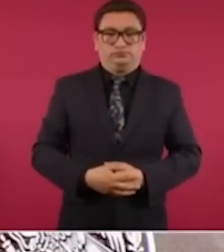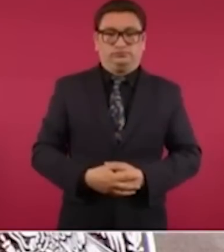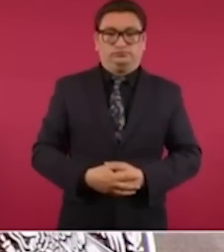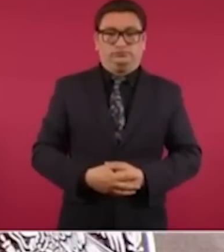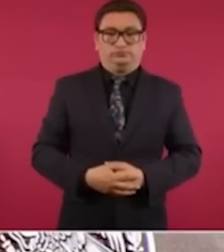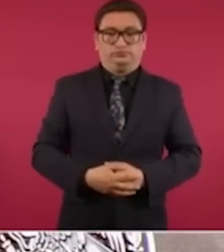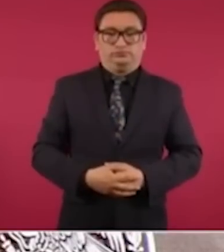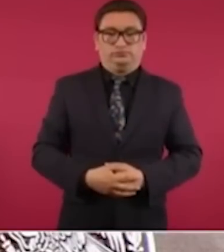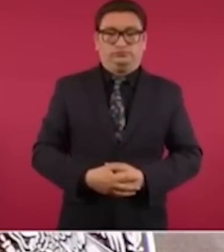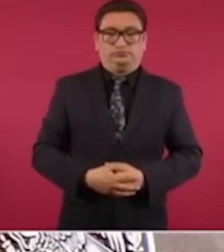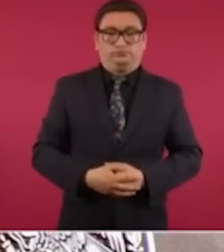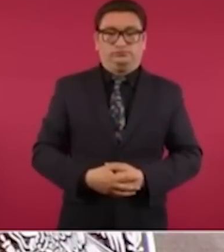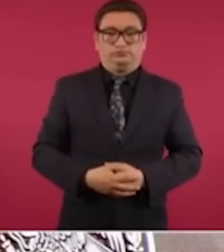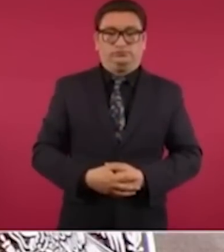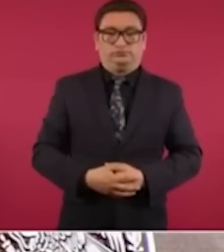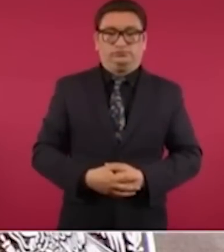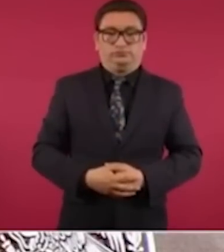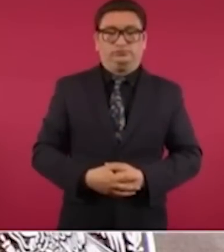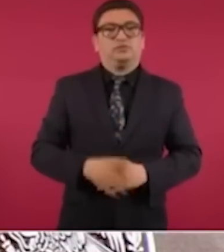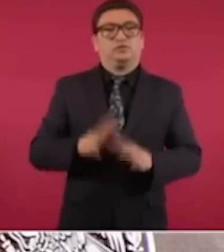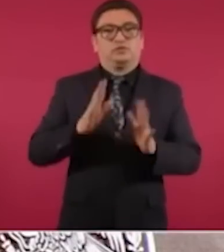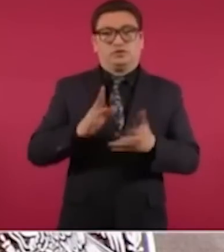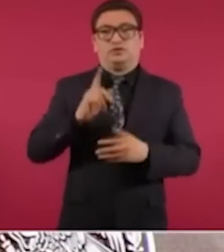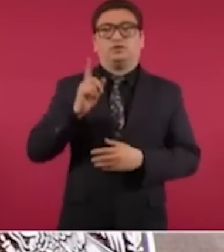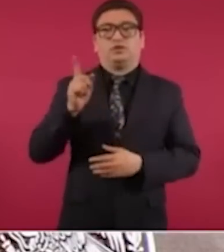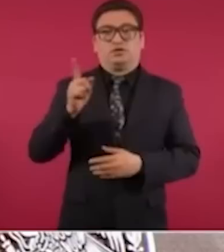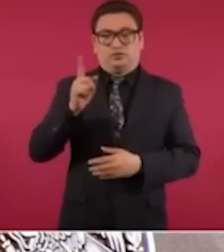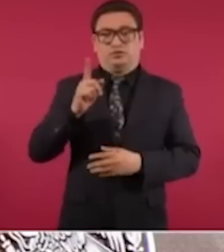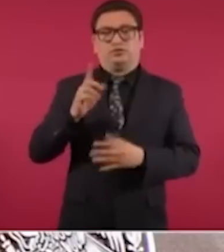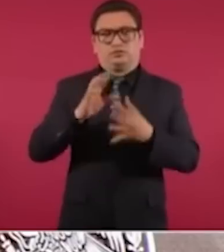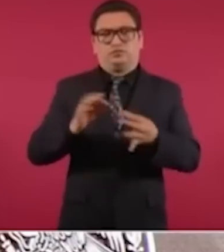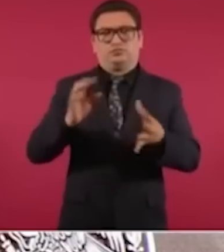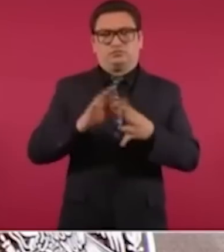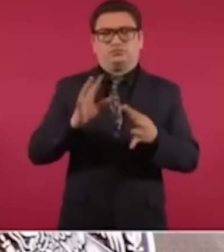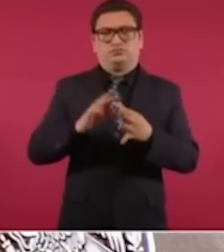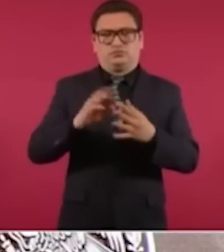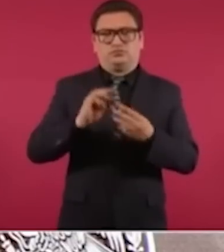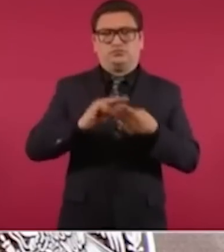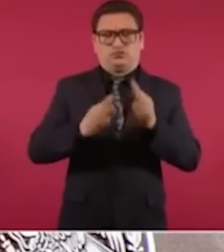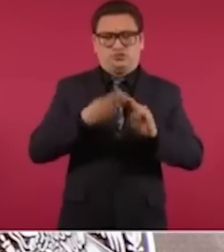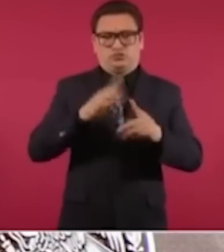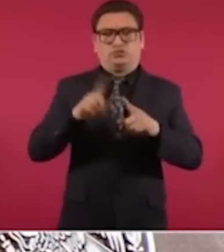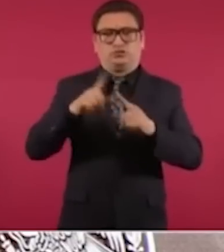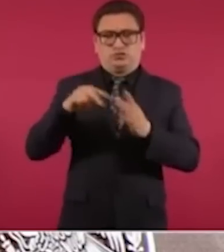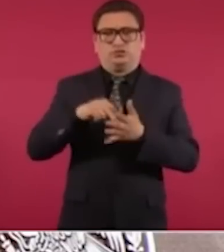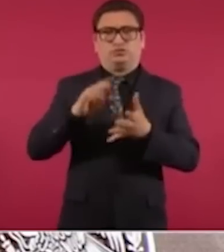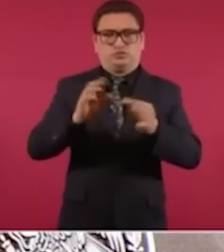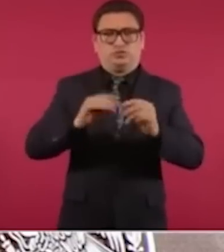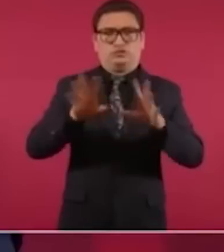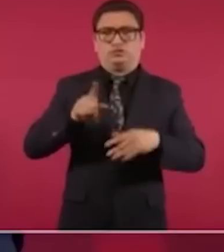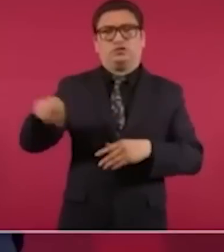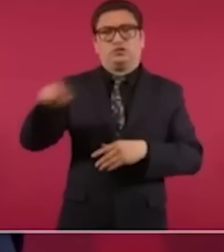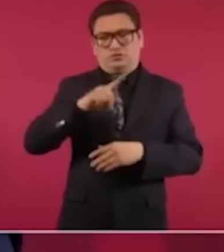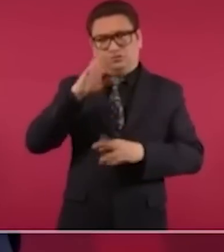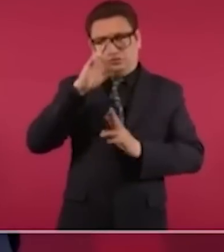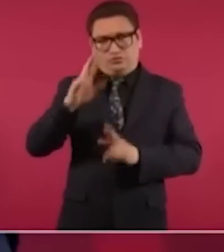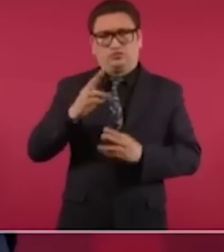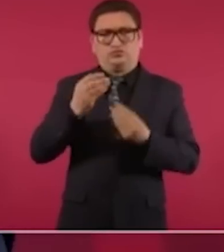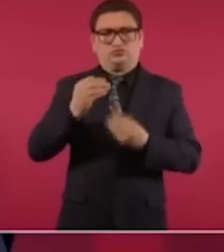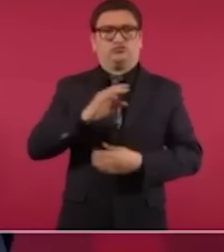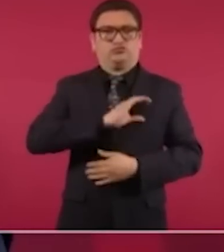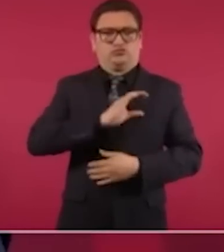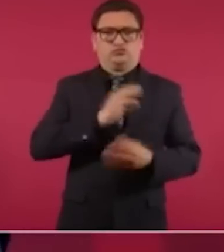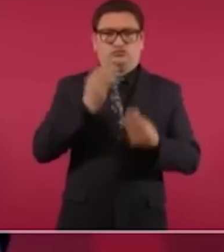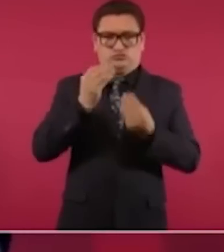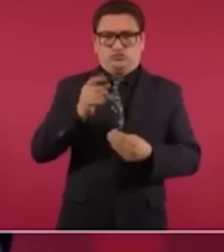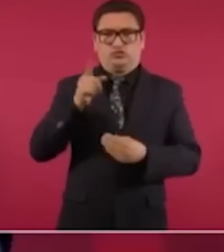ella da a conocer los motivos ya queremos mucho la respetamos mucho lo que